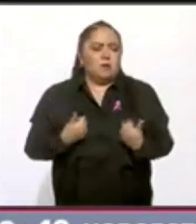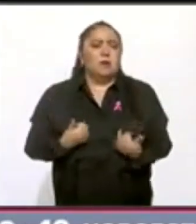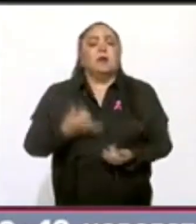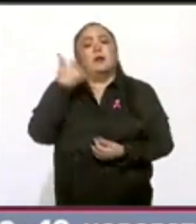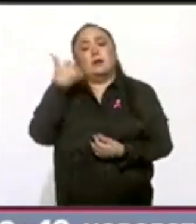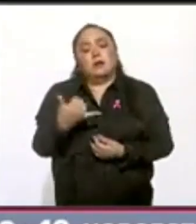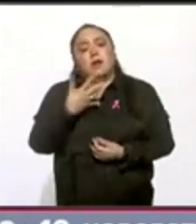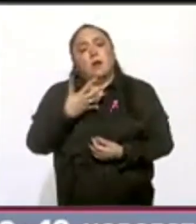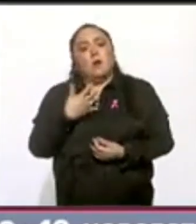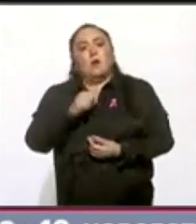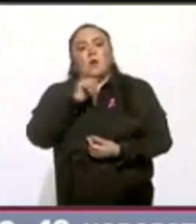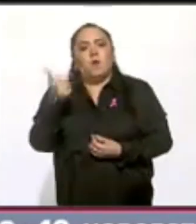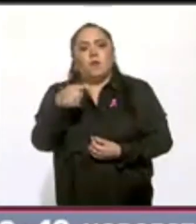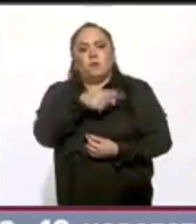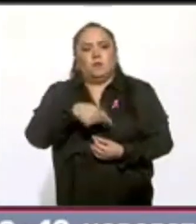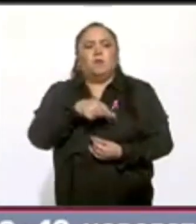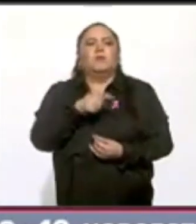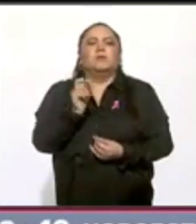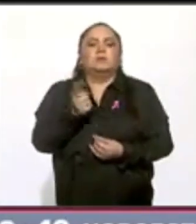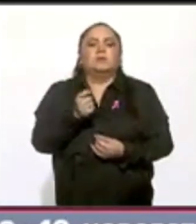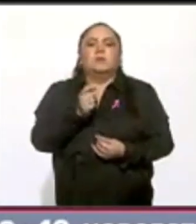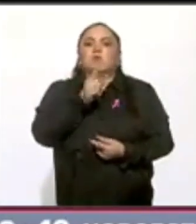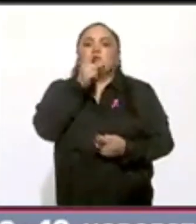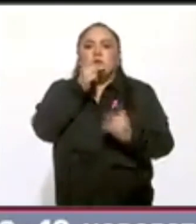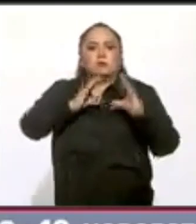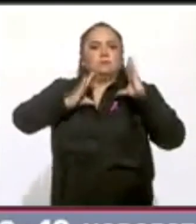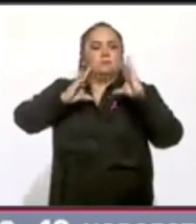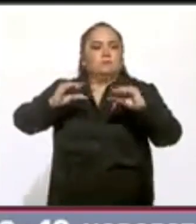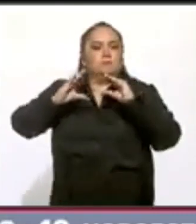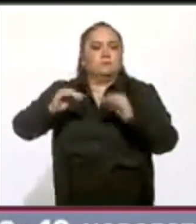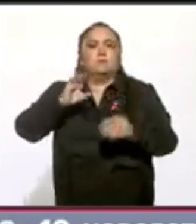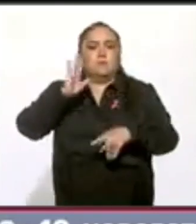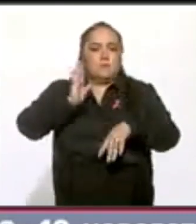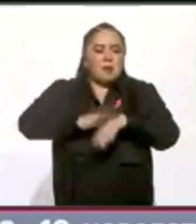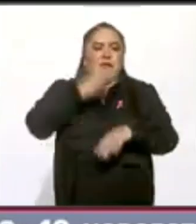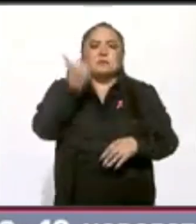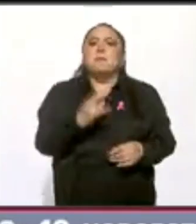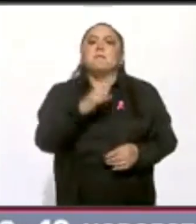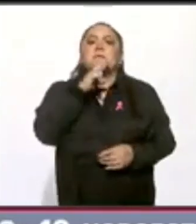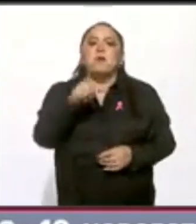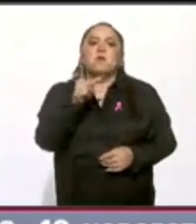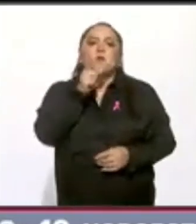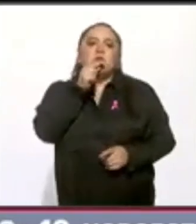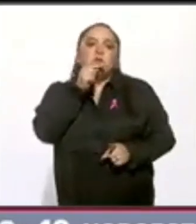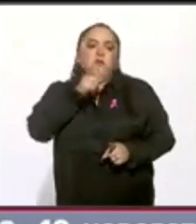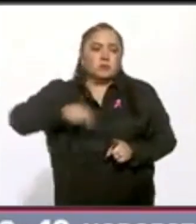Y estamos profesionalizando a la policía, se llama Más y Mejor Policía el eje.